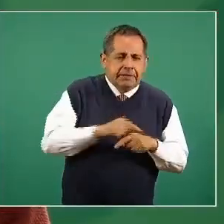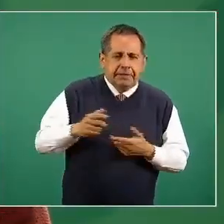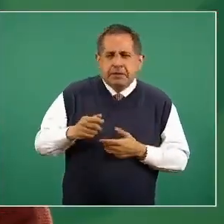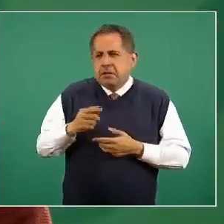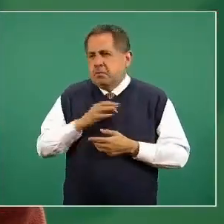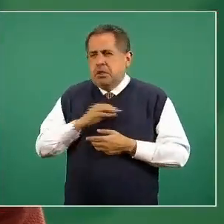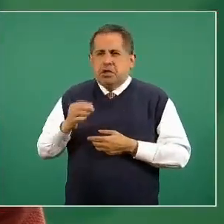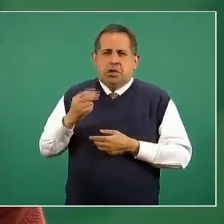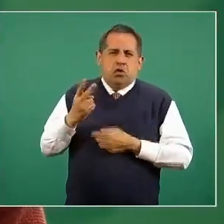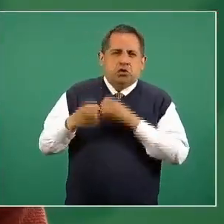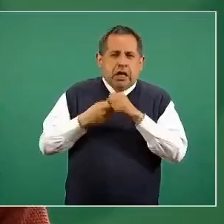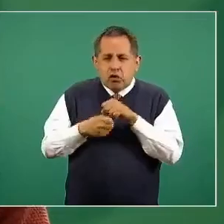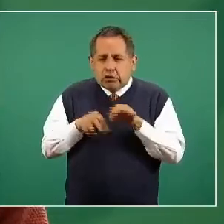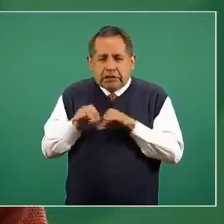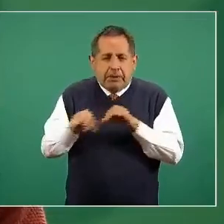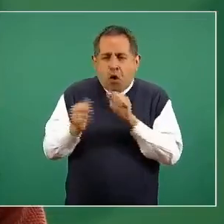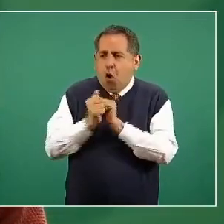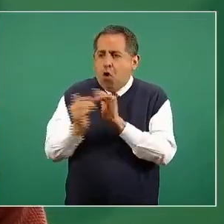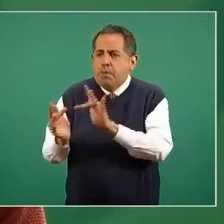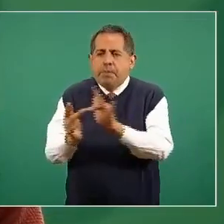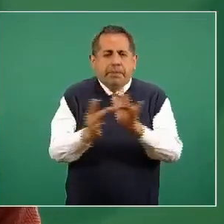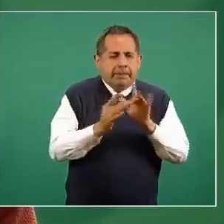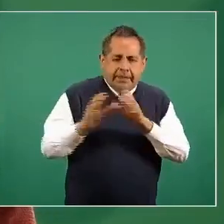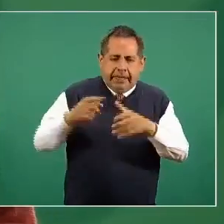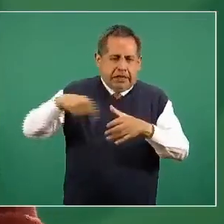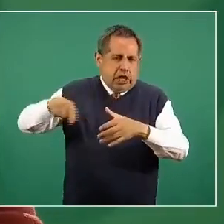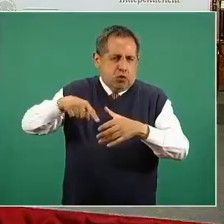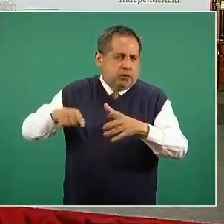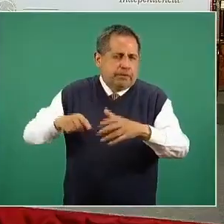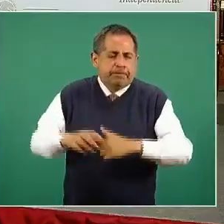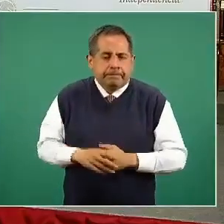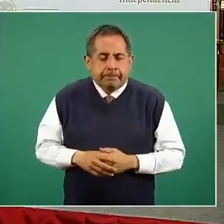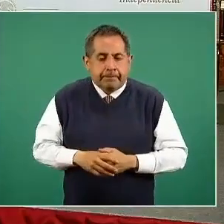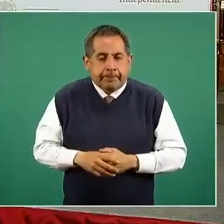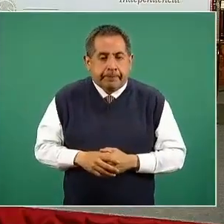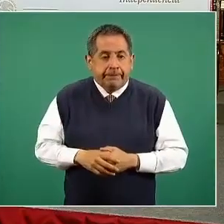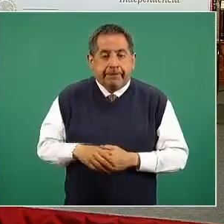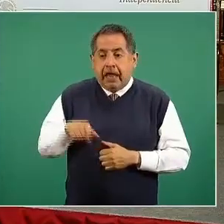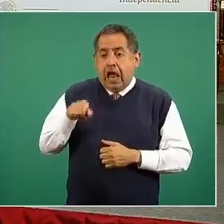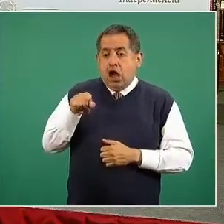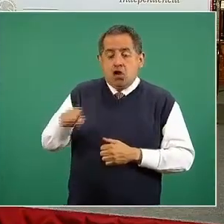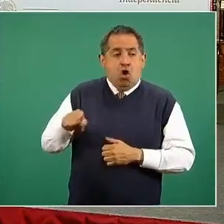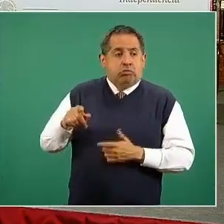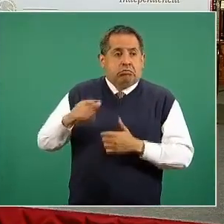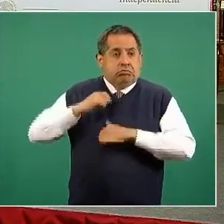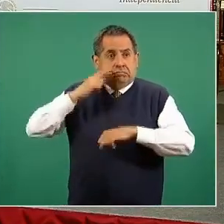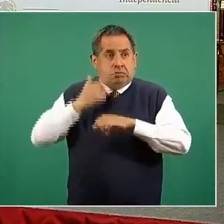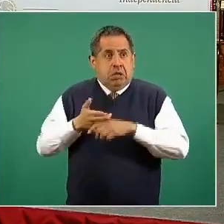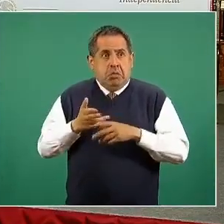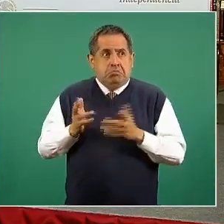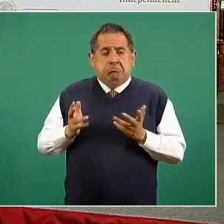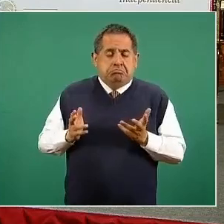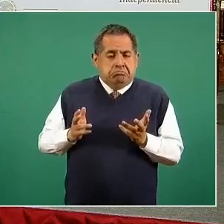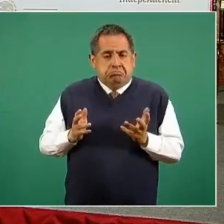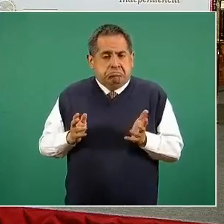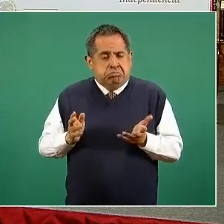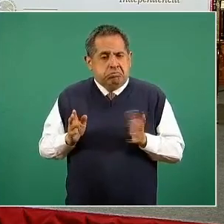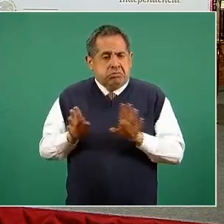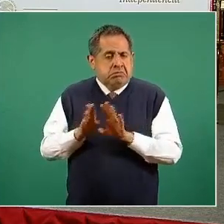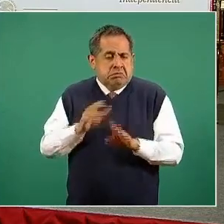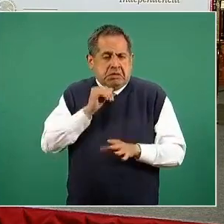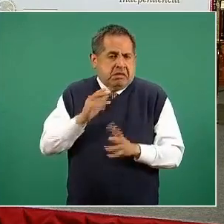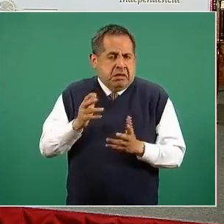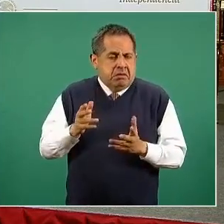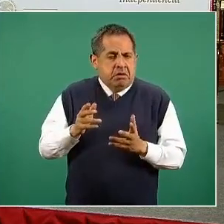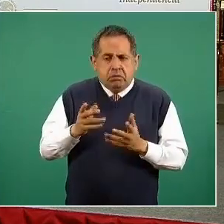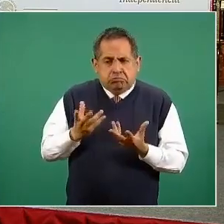par de años, trabajando al servicio de la nación. No tienen competencias específicas en todos los casos, aunque varios de ellos sí